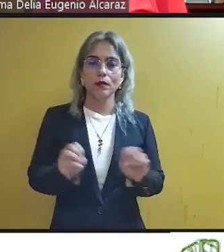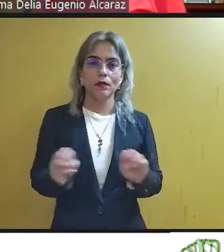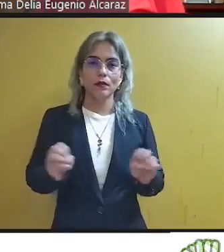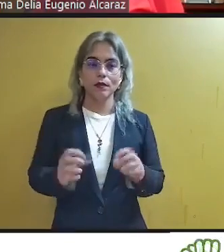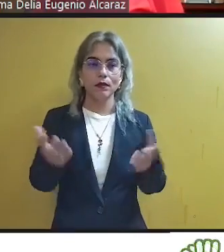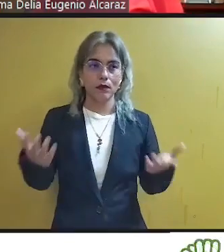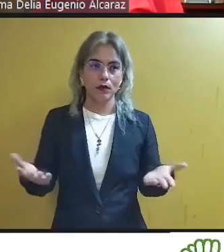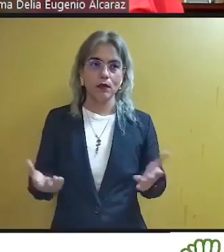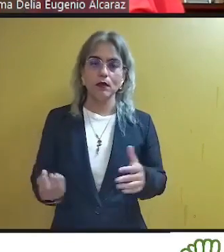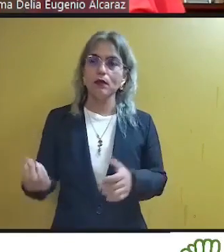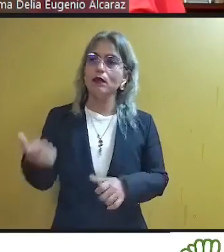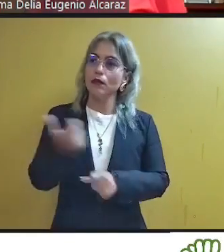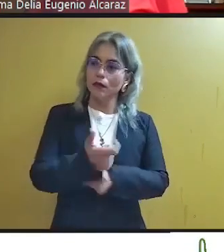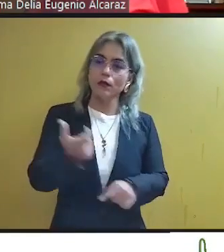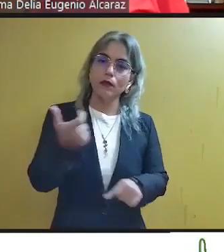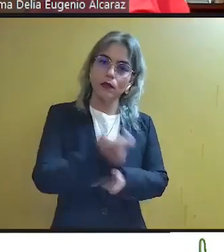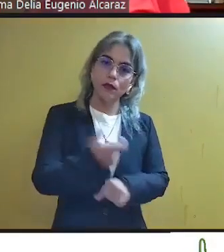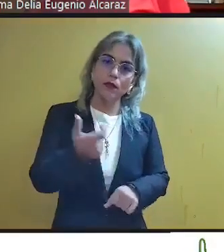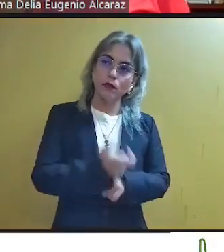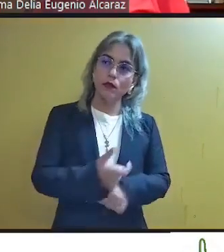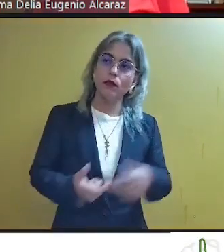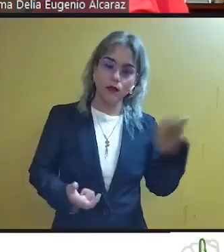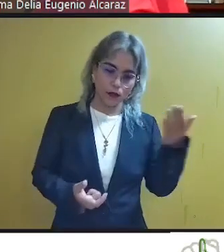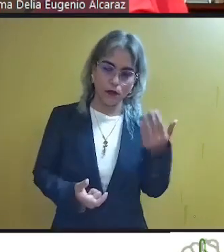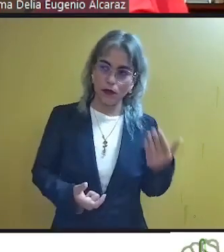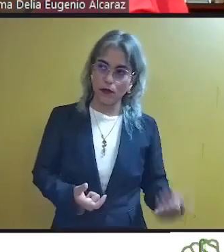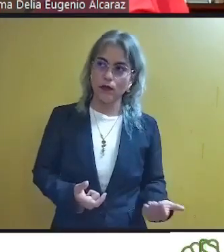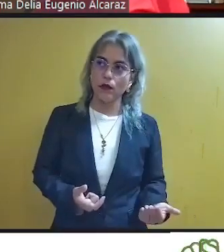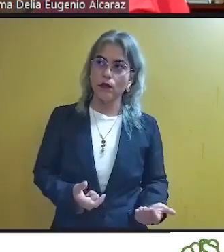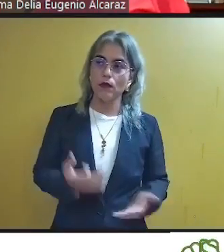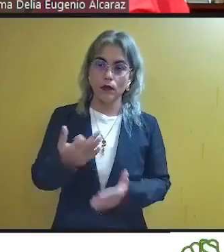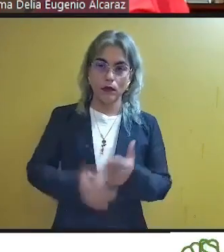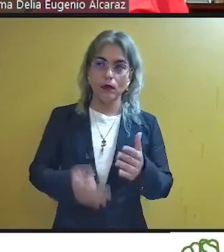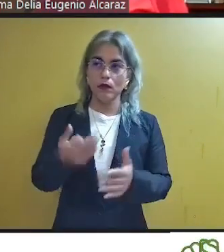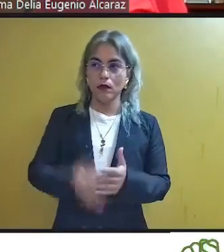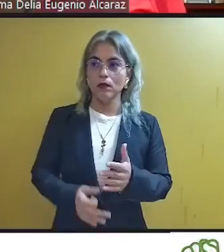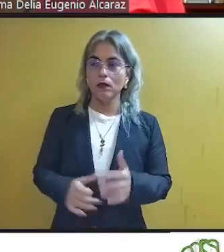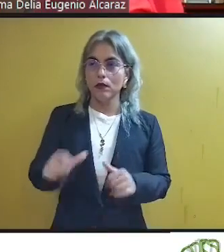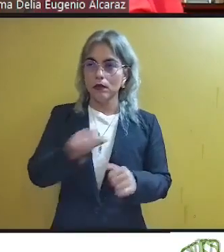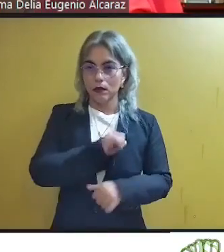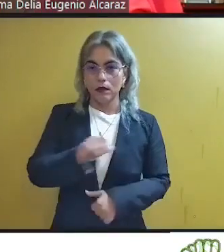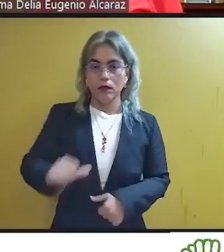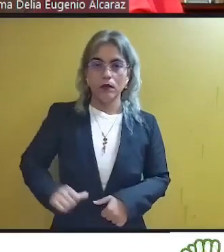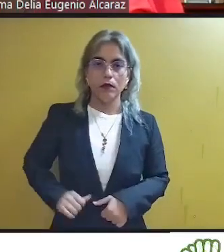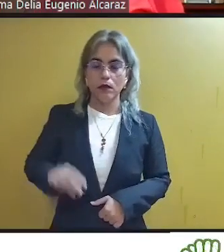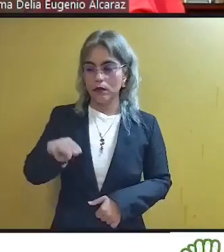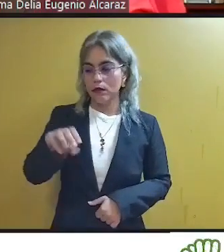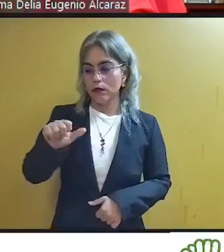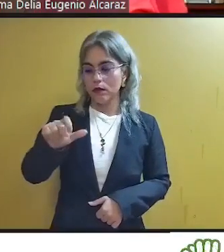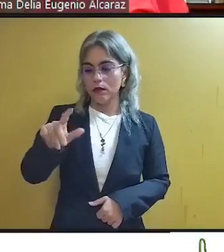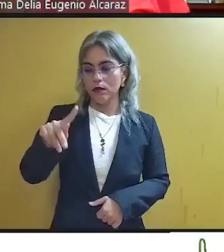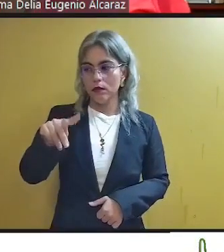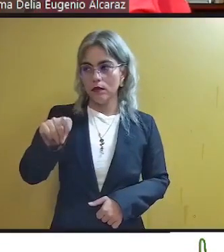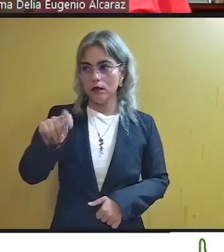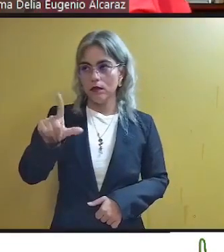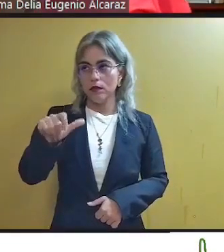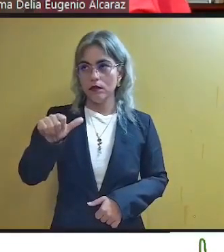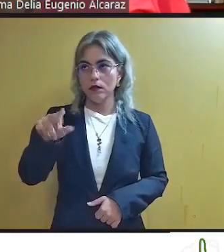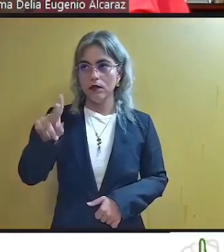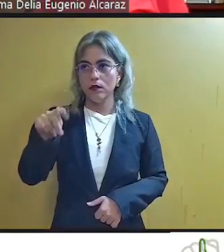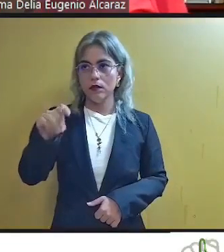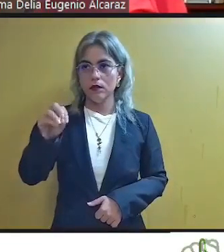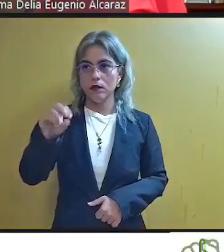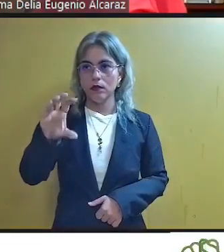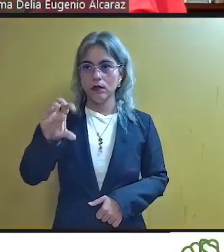otras remuneraciones económicas demandadas por el actor al Ayuntamiento de Metlatónoc por las siguientes consideraciones. En el proyecto